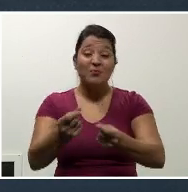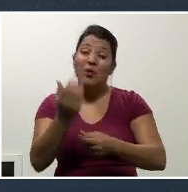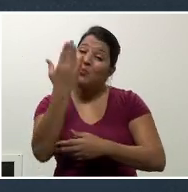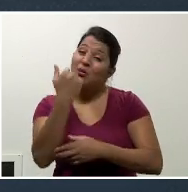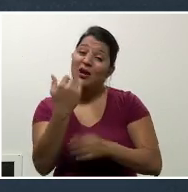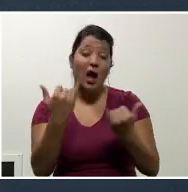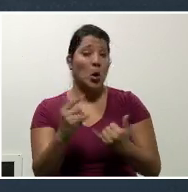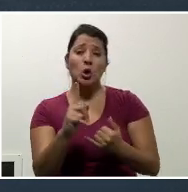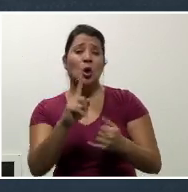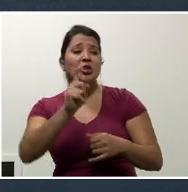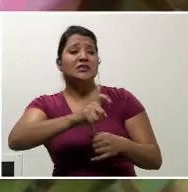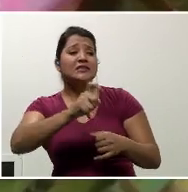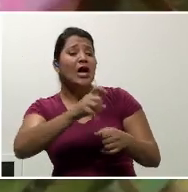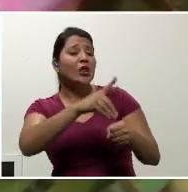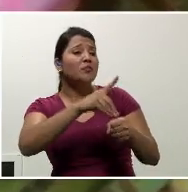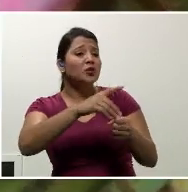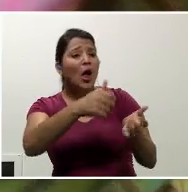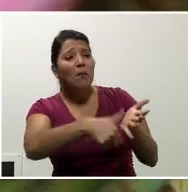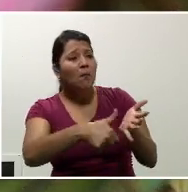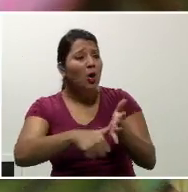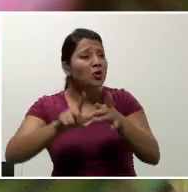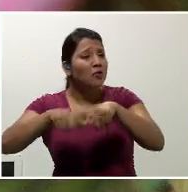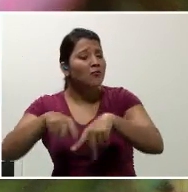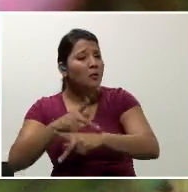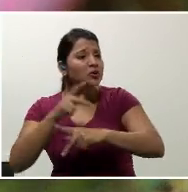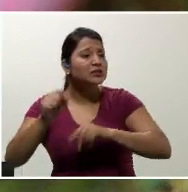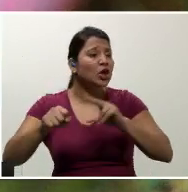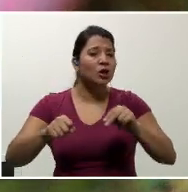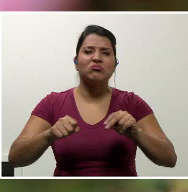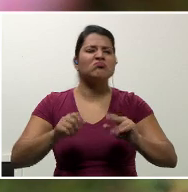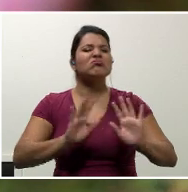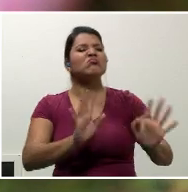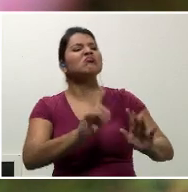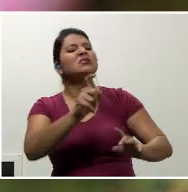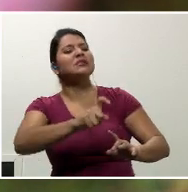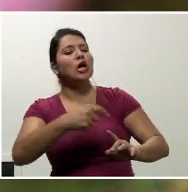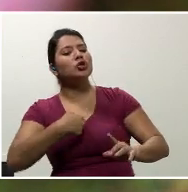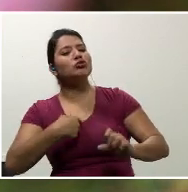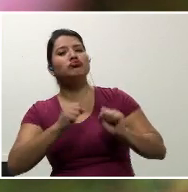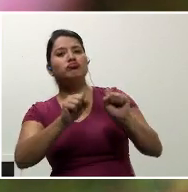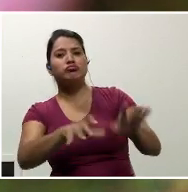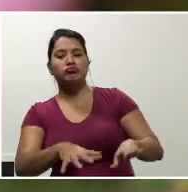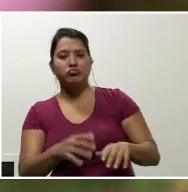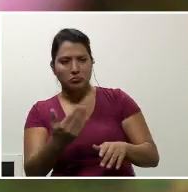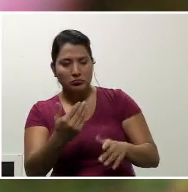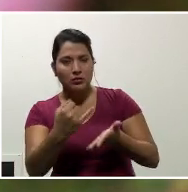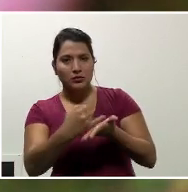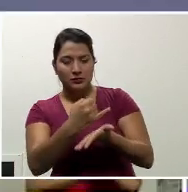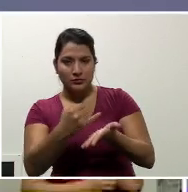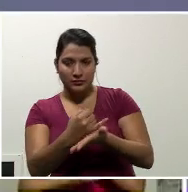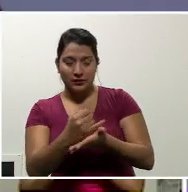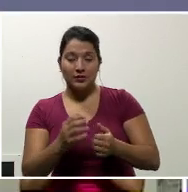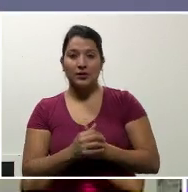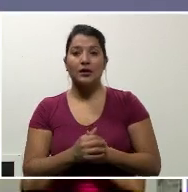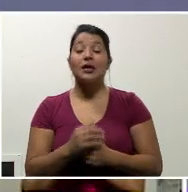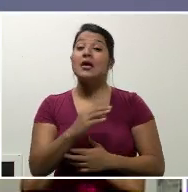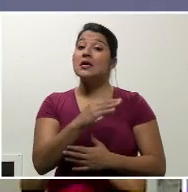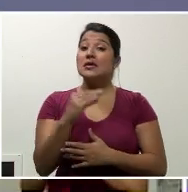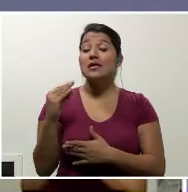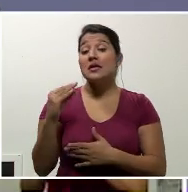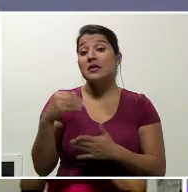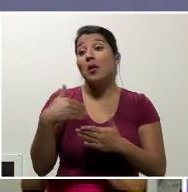por votación en el Congreso, sino que de inmediato el Tribunal Supremo de Elecciones analizará los hechos denunciados y determinará